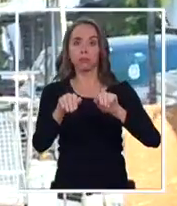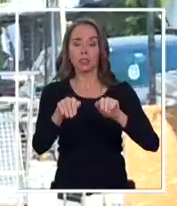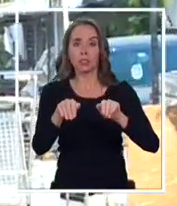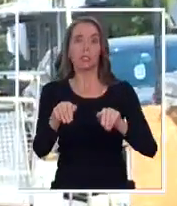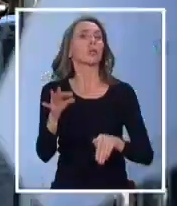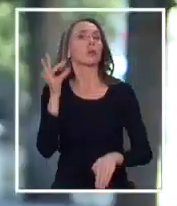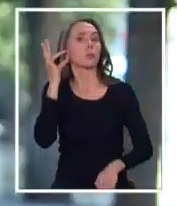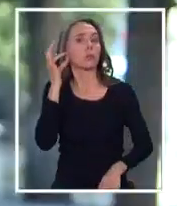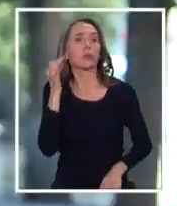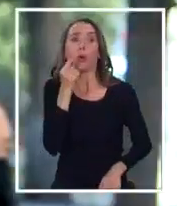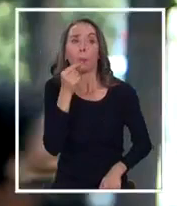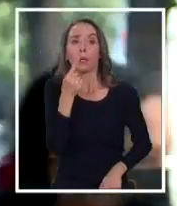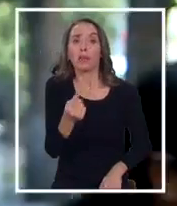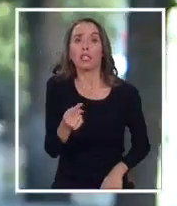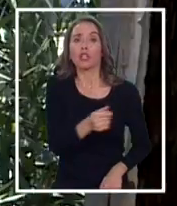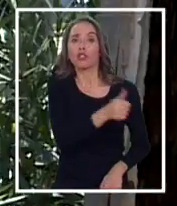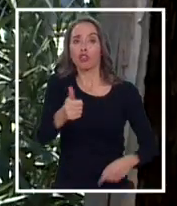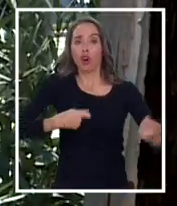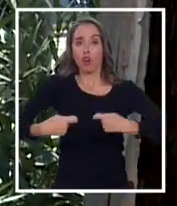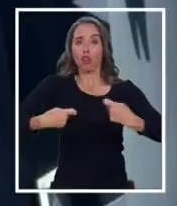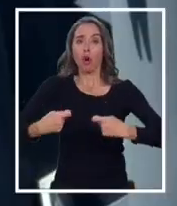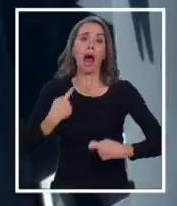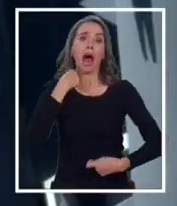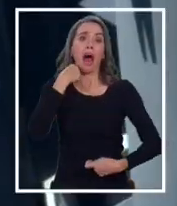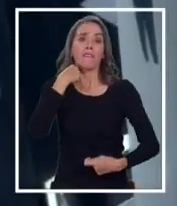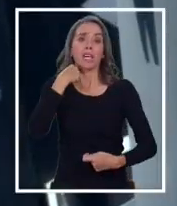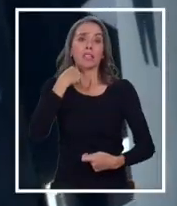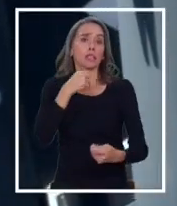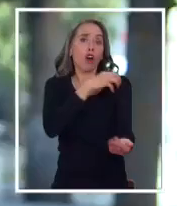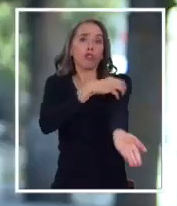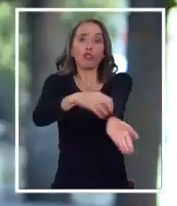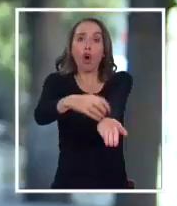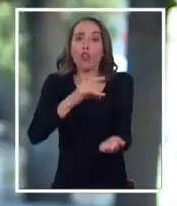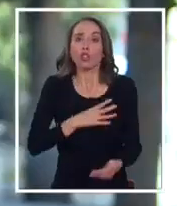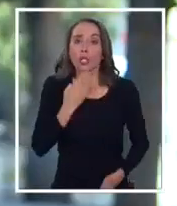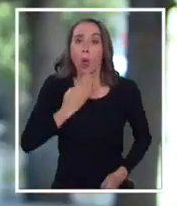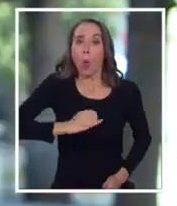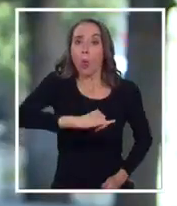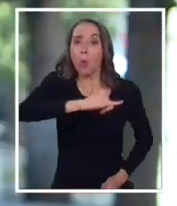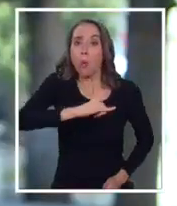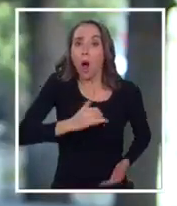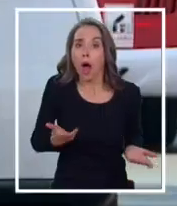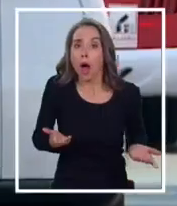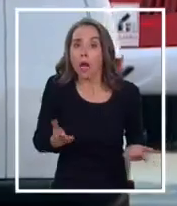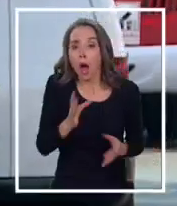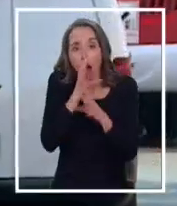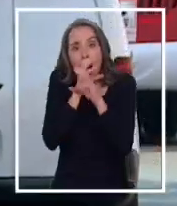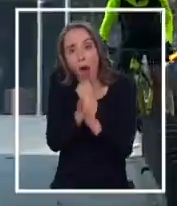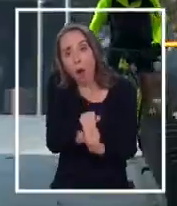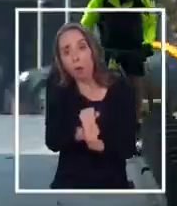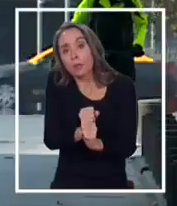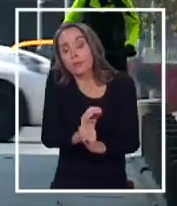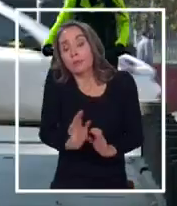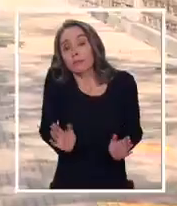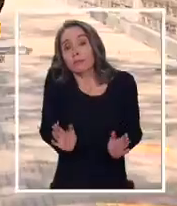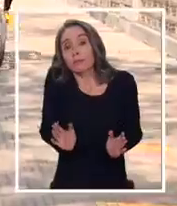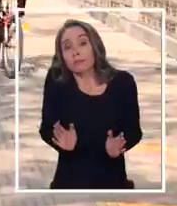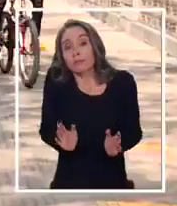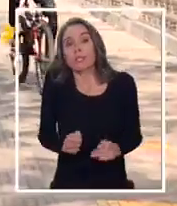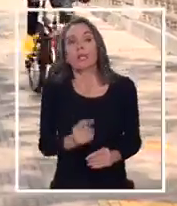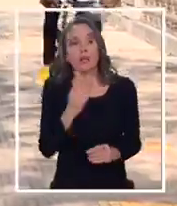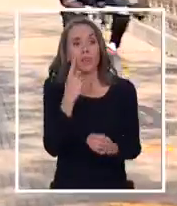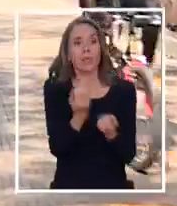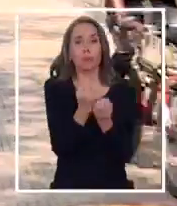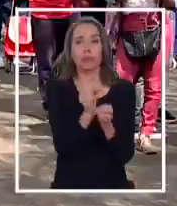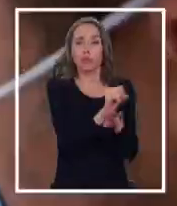estamos afectados como todos los comerciantes chilenos ponerle el hombro y tratar de ser resiliente no más por la cantidad de